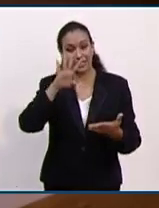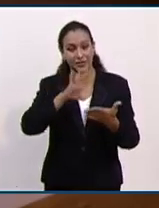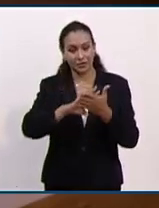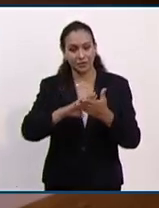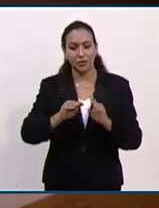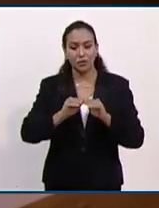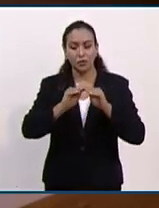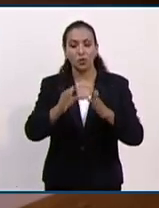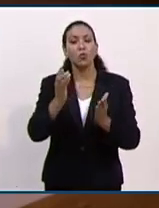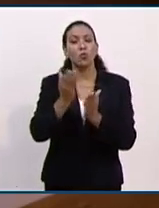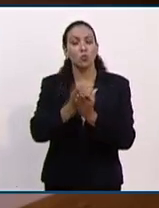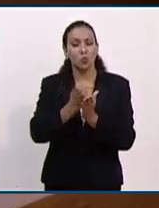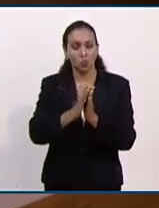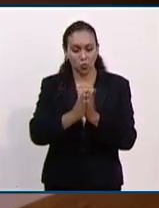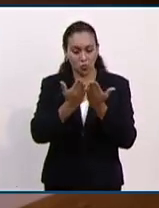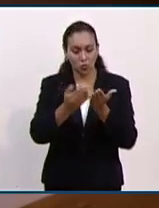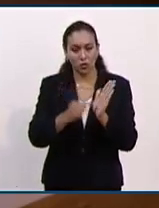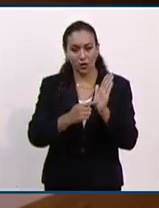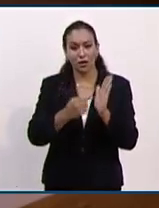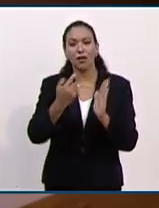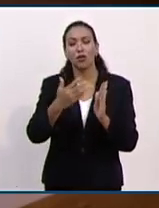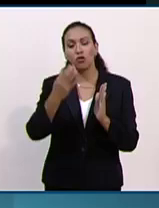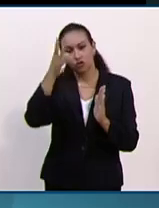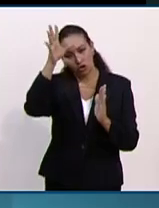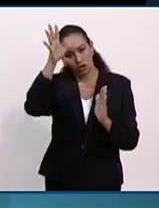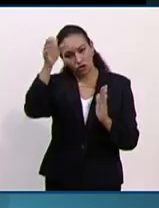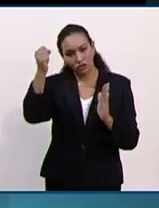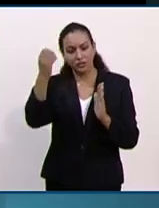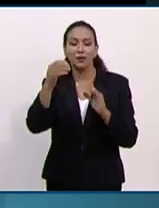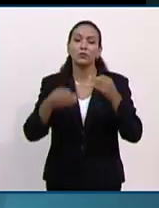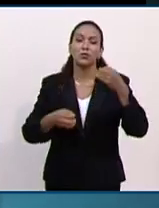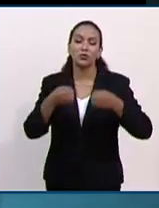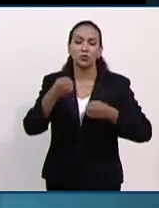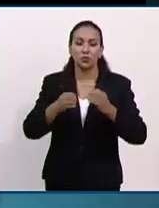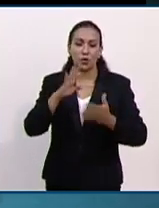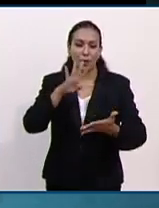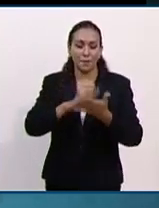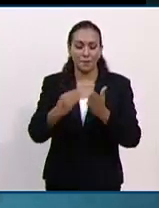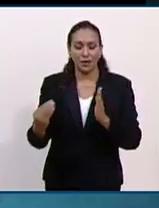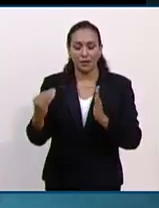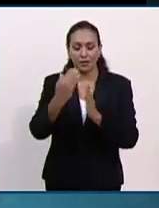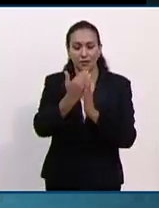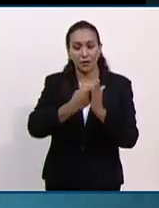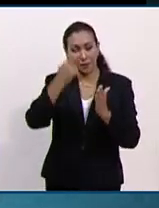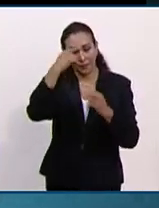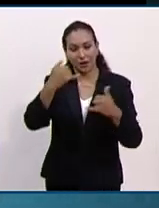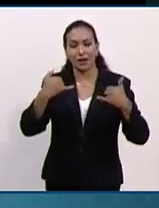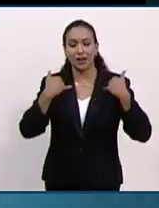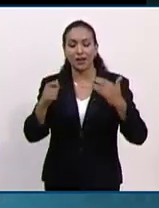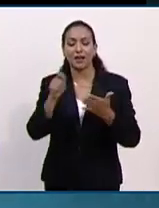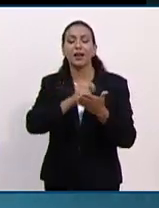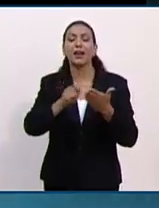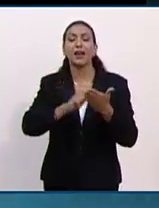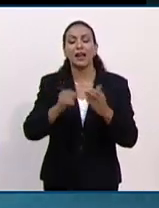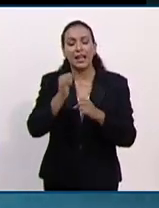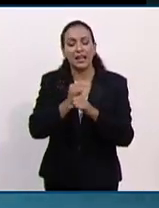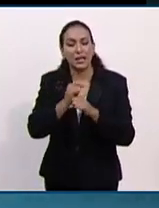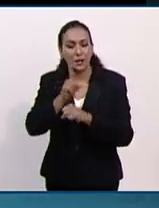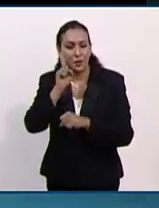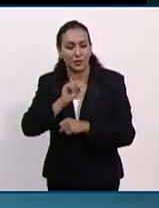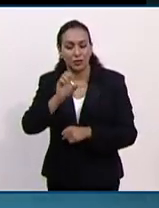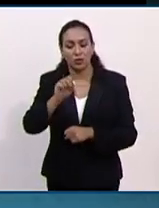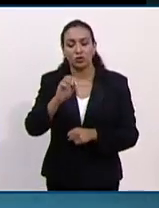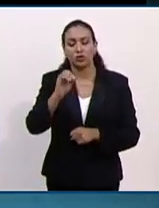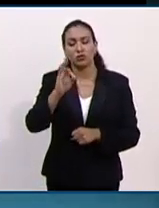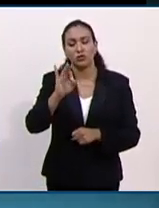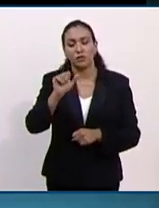publicó un cuadernillo con 10 conceptos clave en materia de justicia penal para adolescentes, escrito por la investigadora Sofía